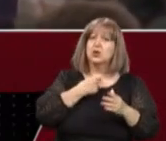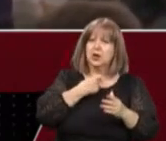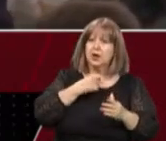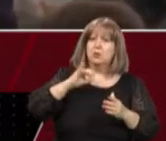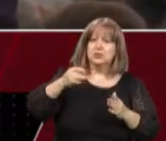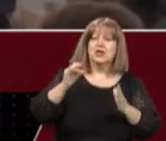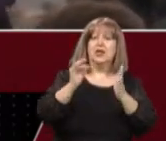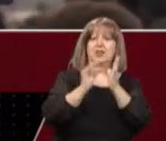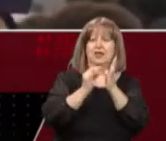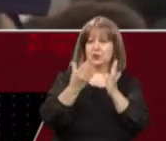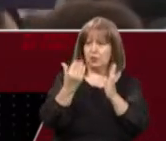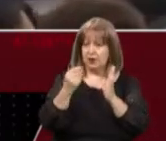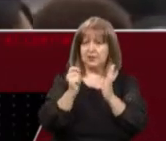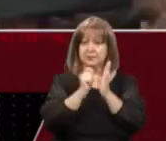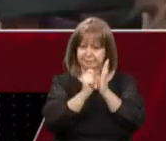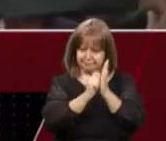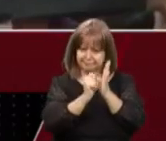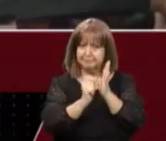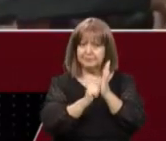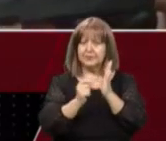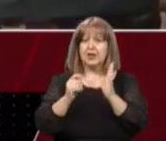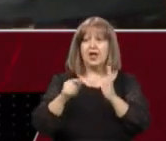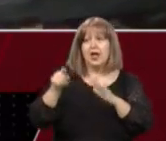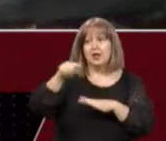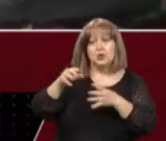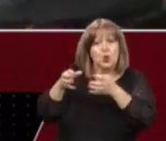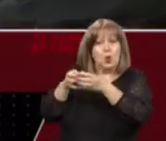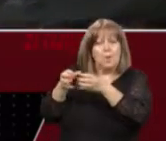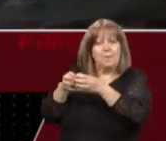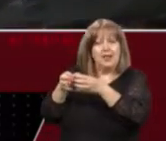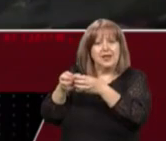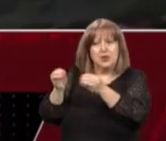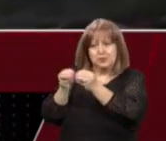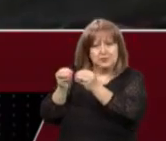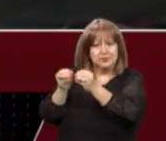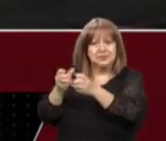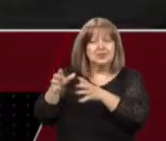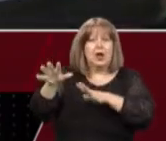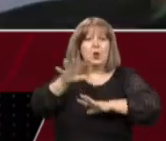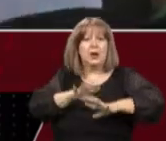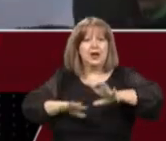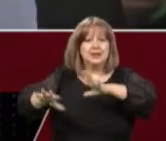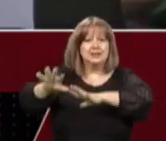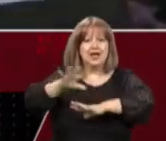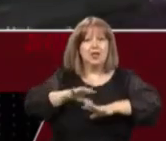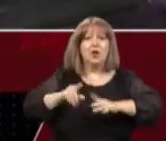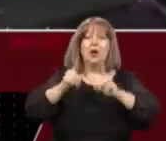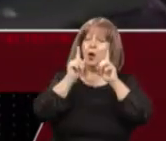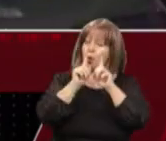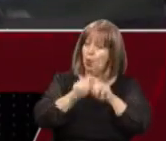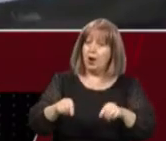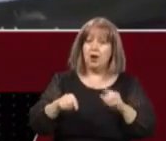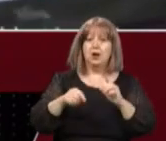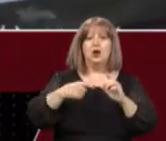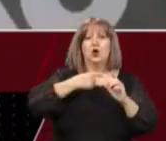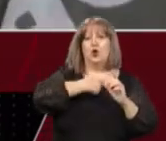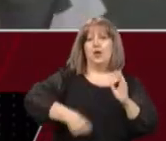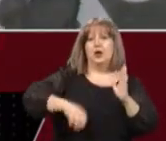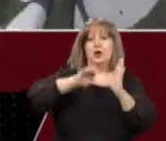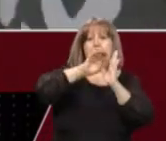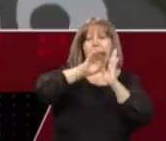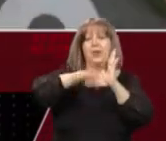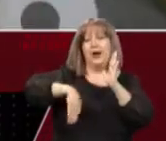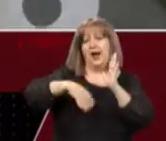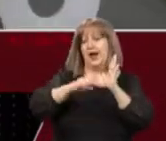hecho. Esta gente, estos compañeros están organizados en los comedores populares y el gobierno aún así le dio la baja. Una medida que muchos